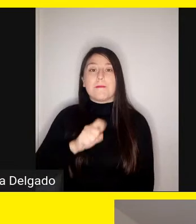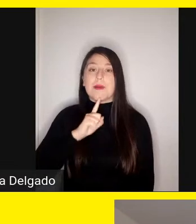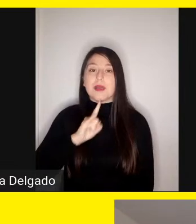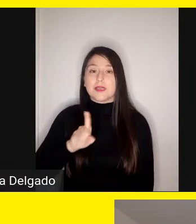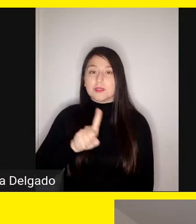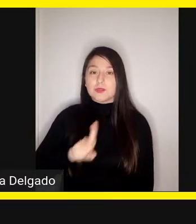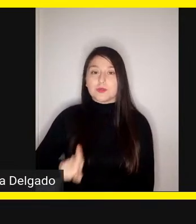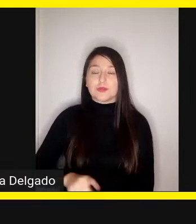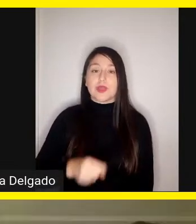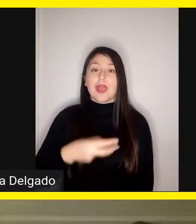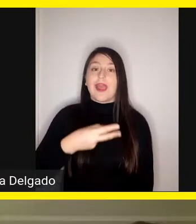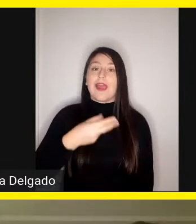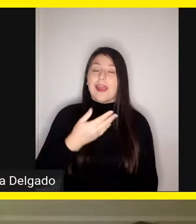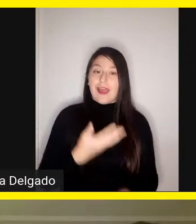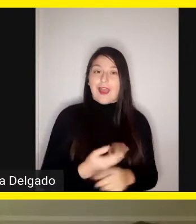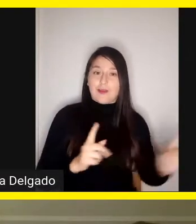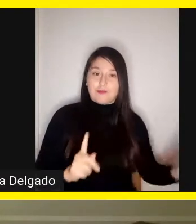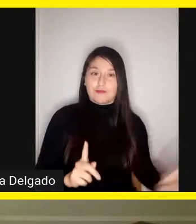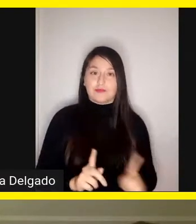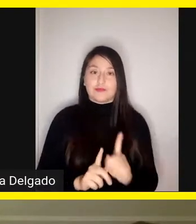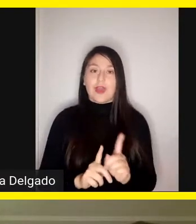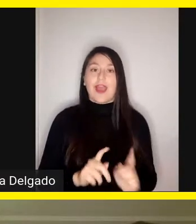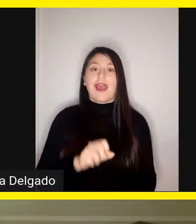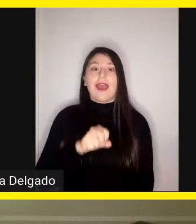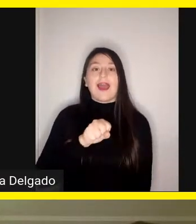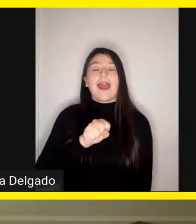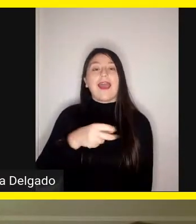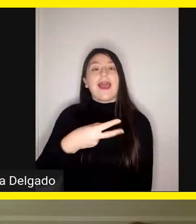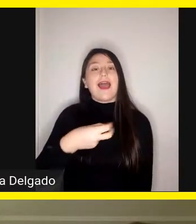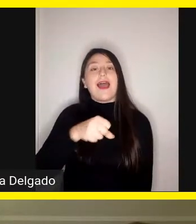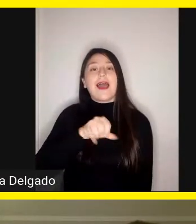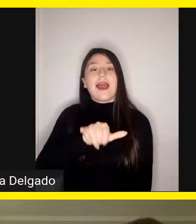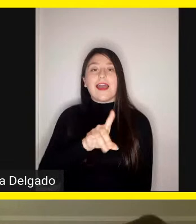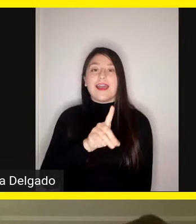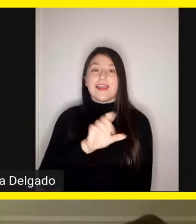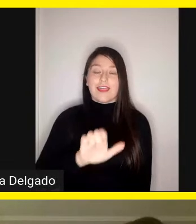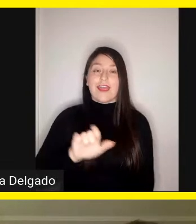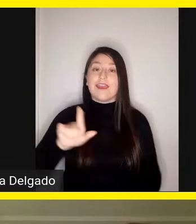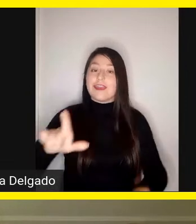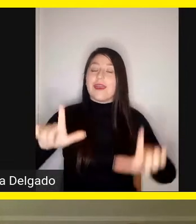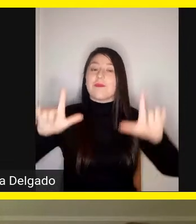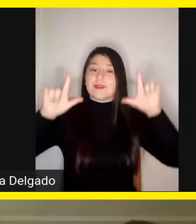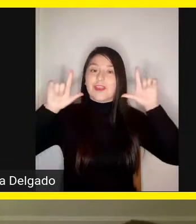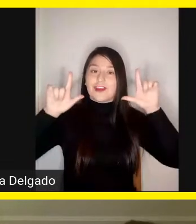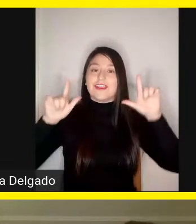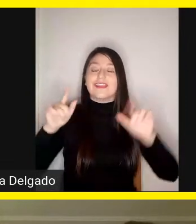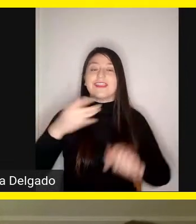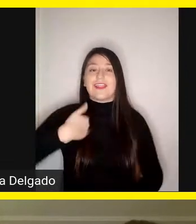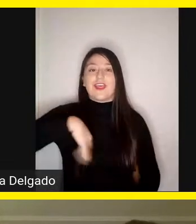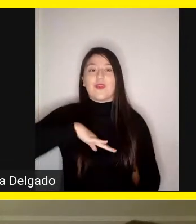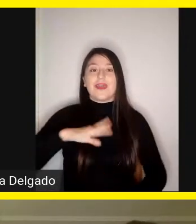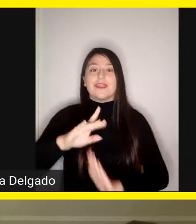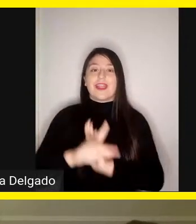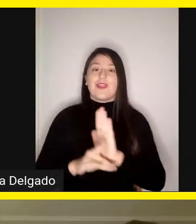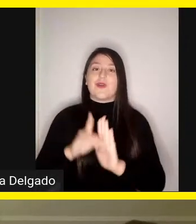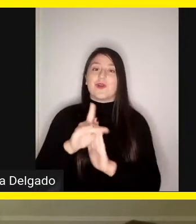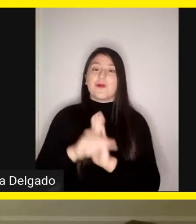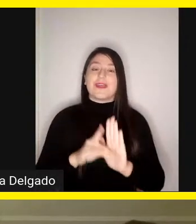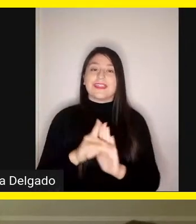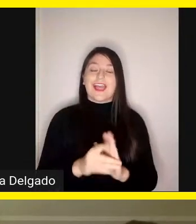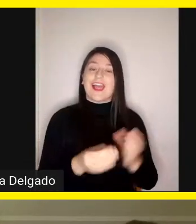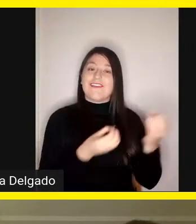Overreiter, quien es protagonista de nuestra película. Hola Aide, Hola, bienvenida, muchas buenas gracias noches.